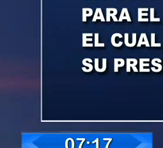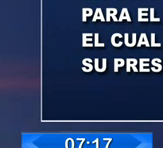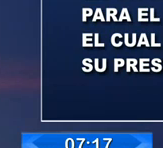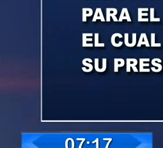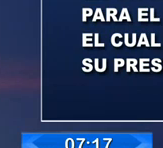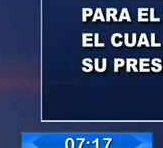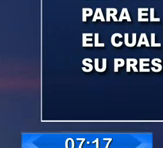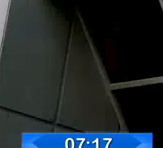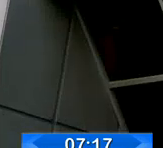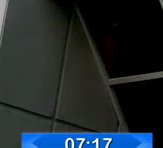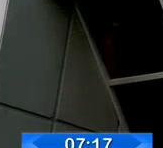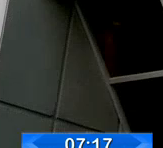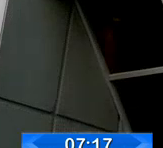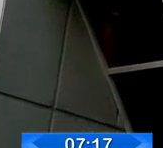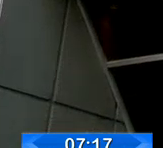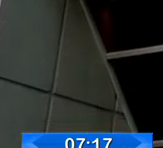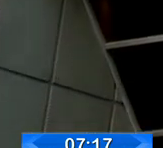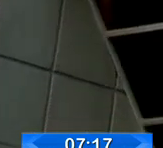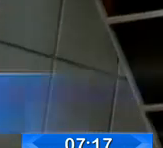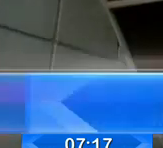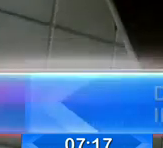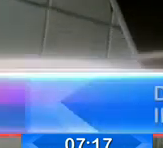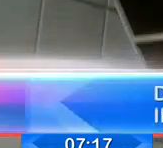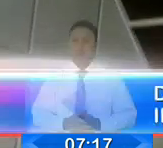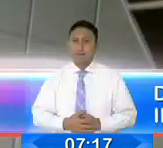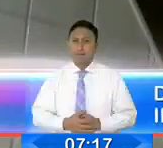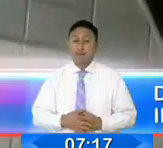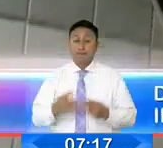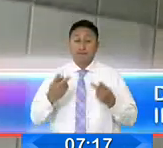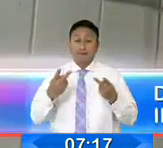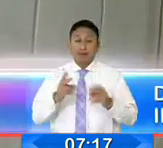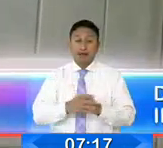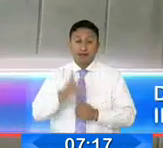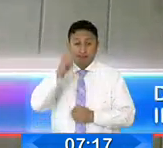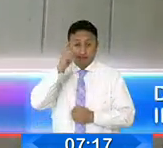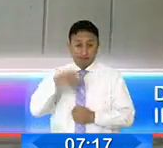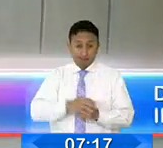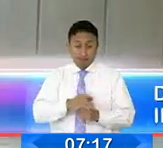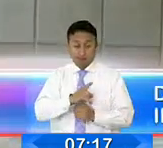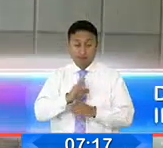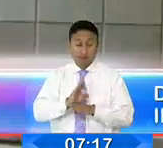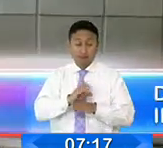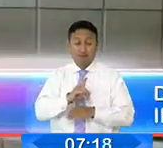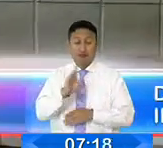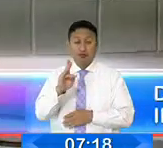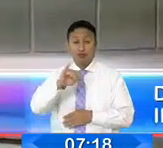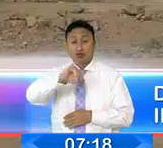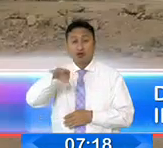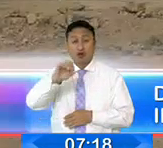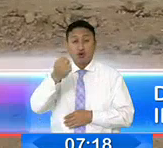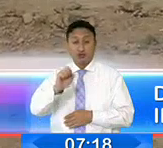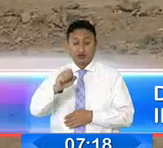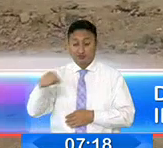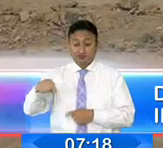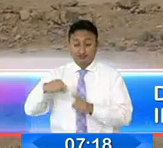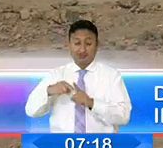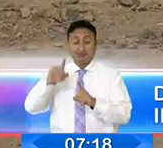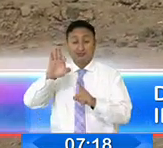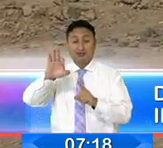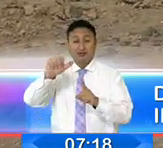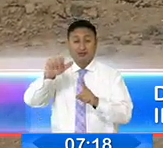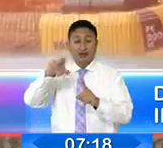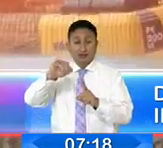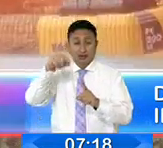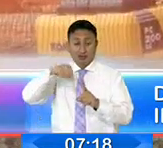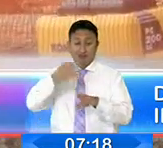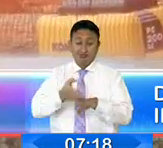su presidente. También la Fiscalía ha receptado la versión de Tania Saltos, esposa de José Vélez, quien se desempeñó como